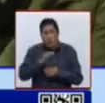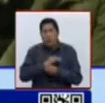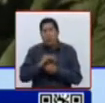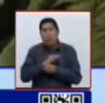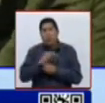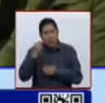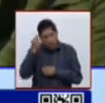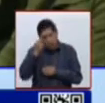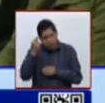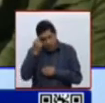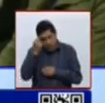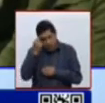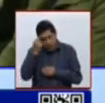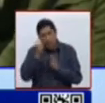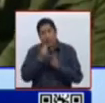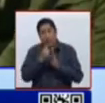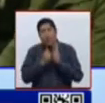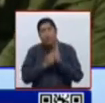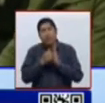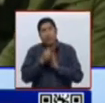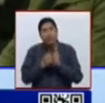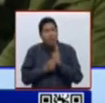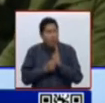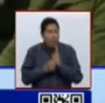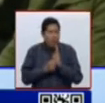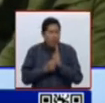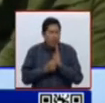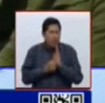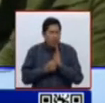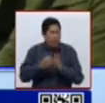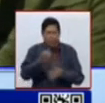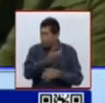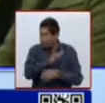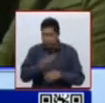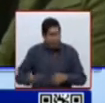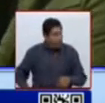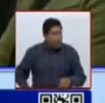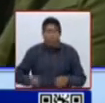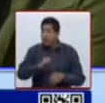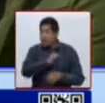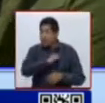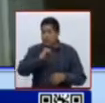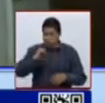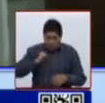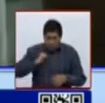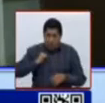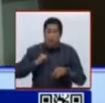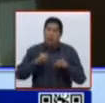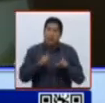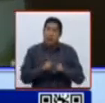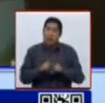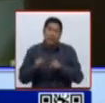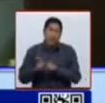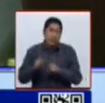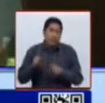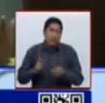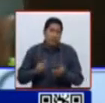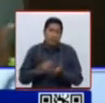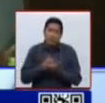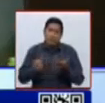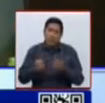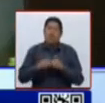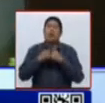de Gobierno, el abogado de el presidente del Senado Nacional, que también forma parte